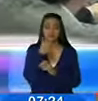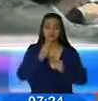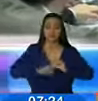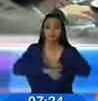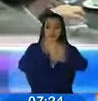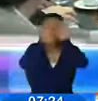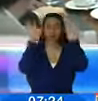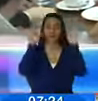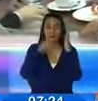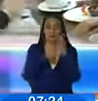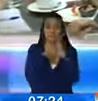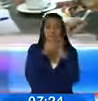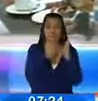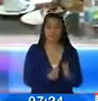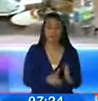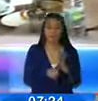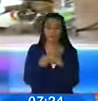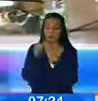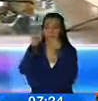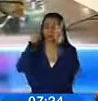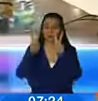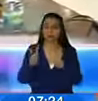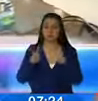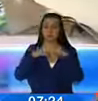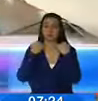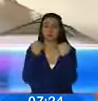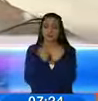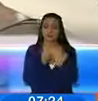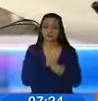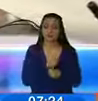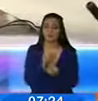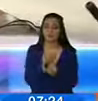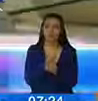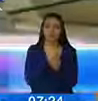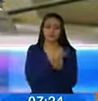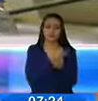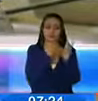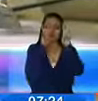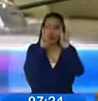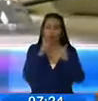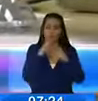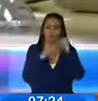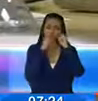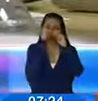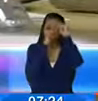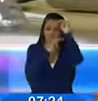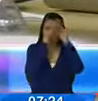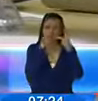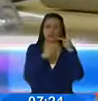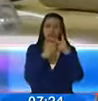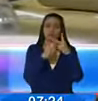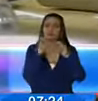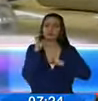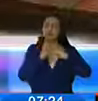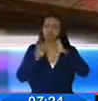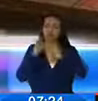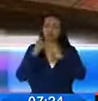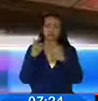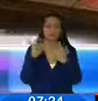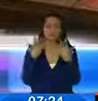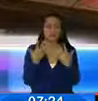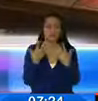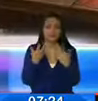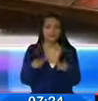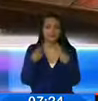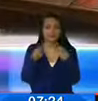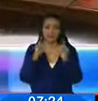los ministros del sector social entregaron los informes de los avances en la construcción de infraestructura. Se realizó una evaluación de cuáles serán las obras que se podrán